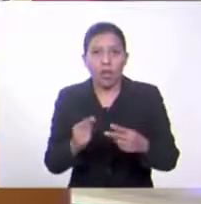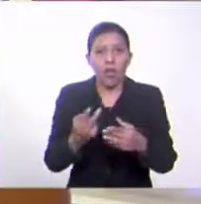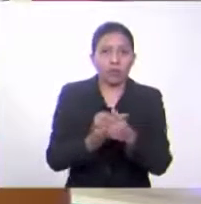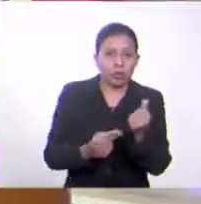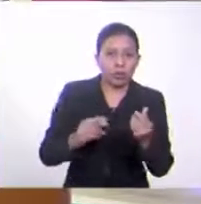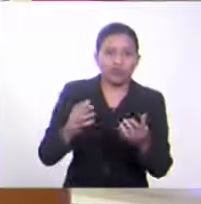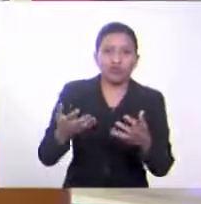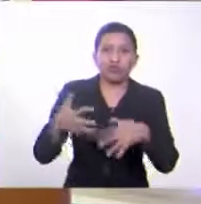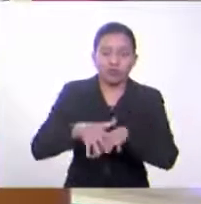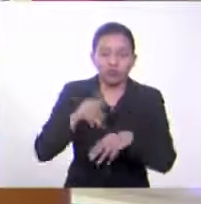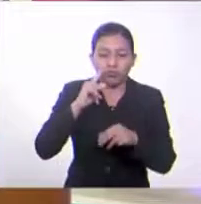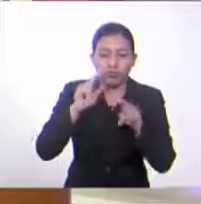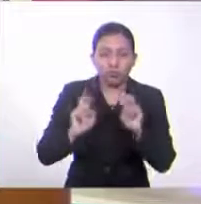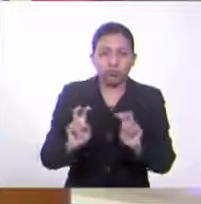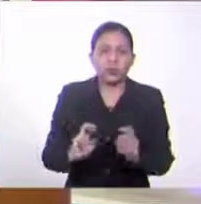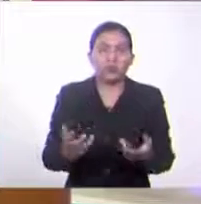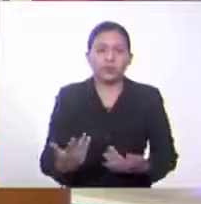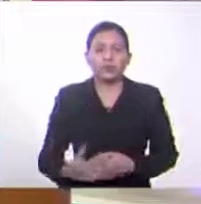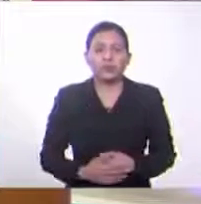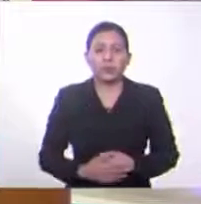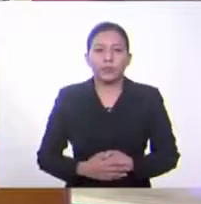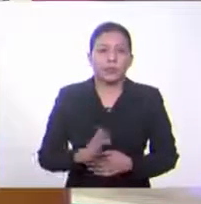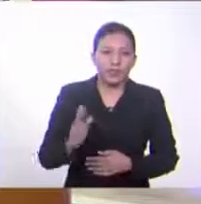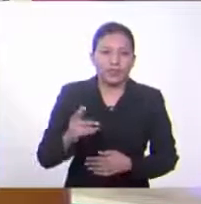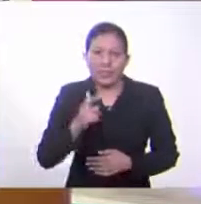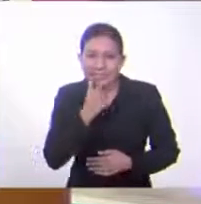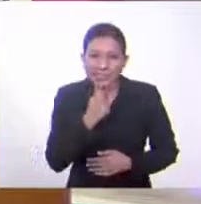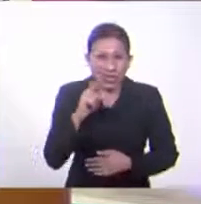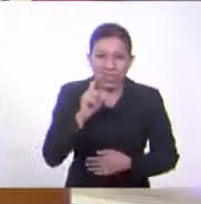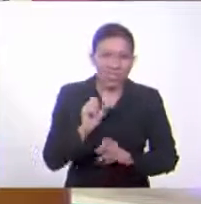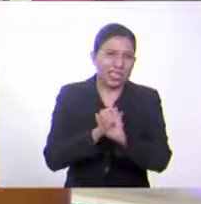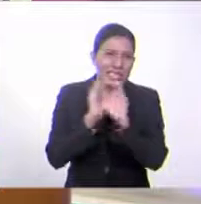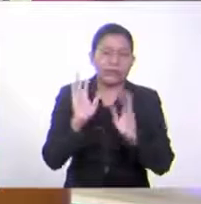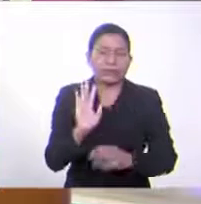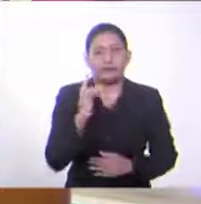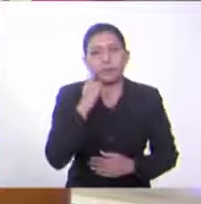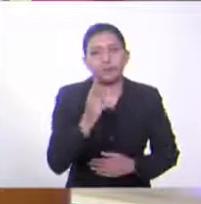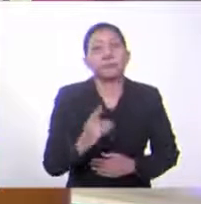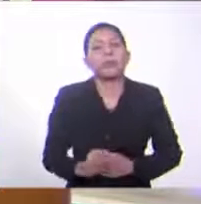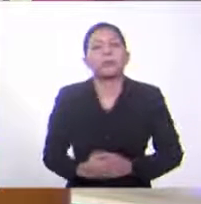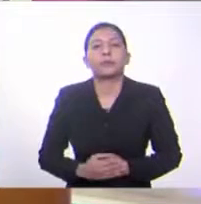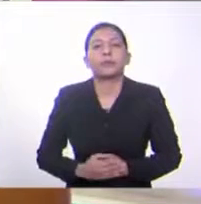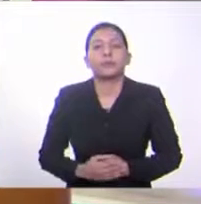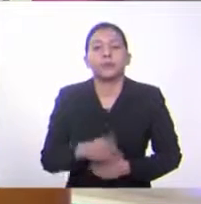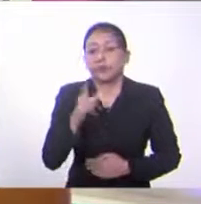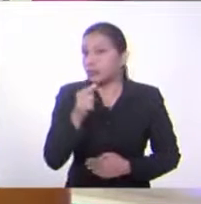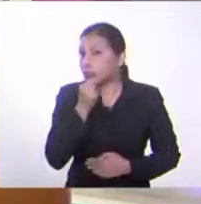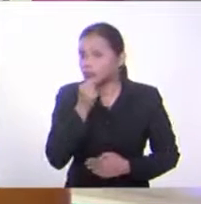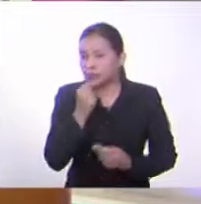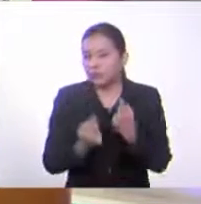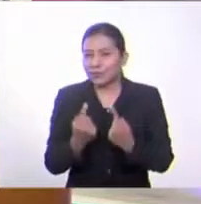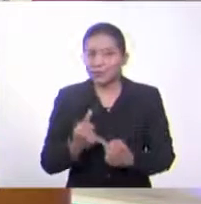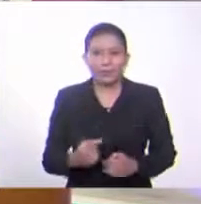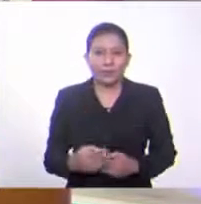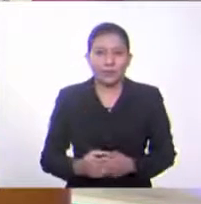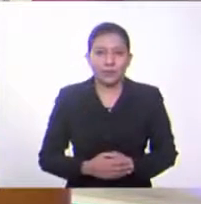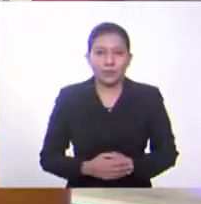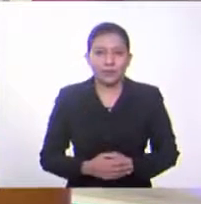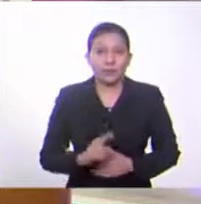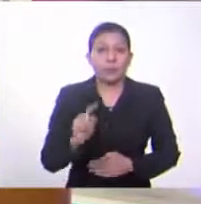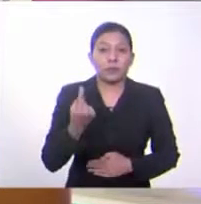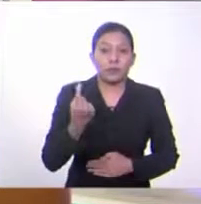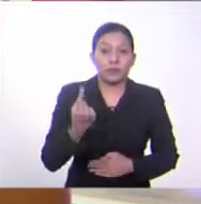ahorita cuál podríamos utilizar. Sí, no se ve muy claro el panorama. Bien, ¿cuáles son los datos que tenemos? El